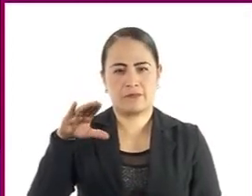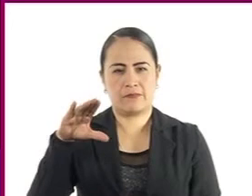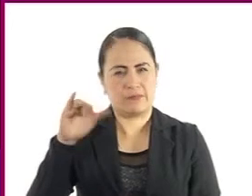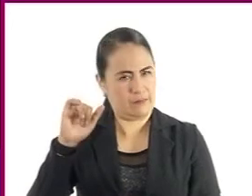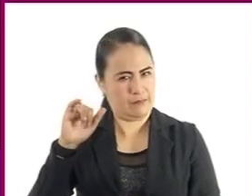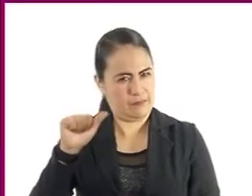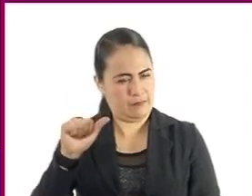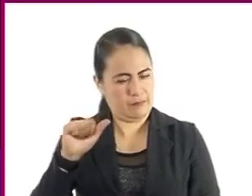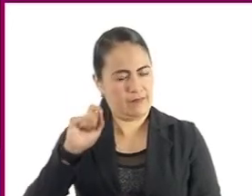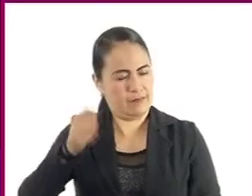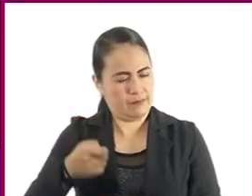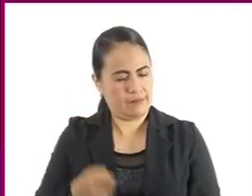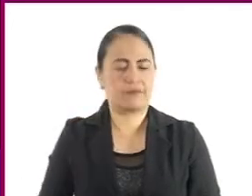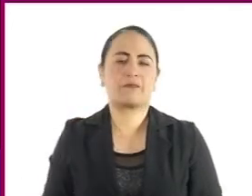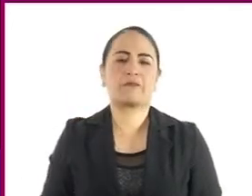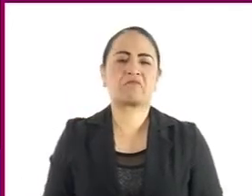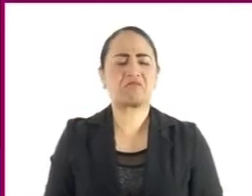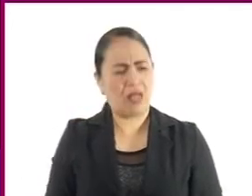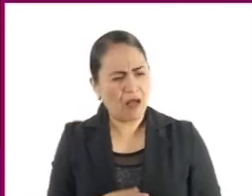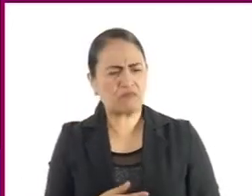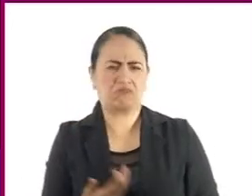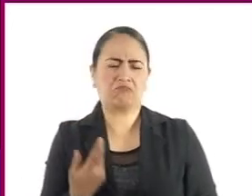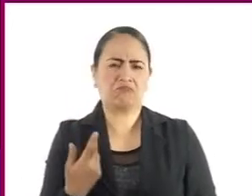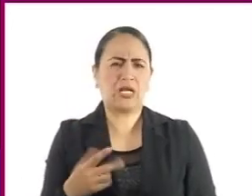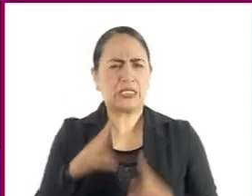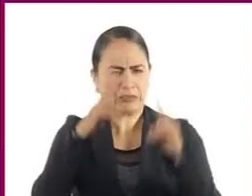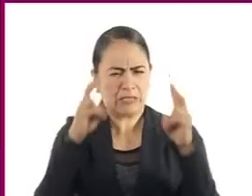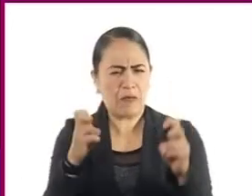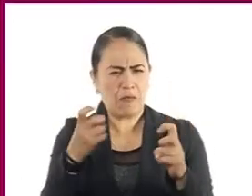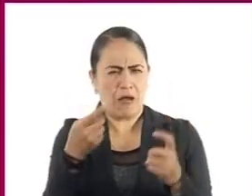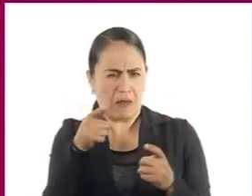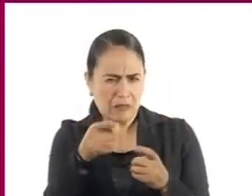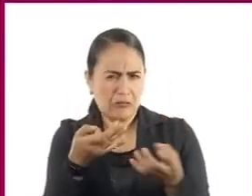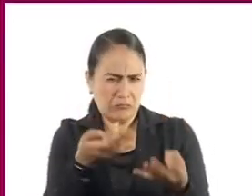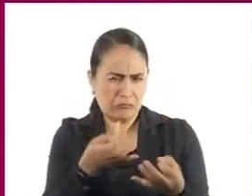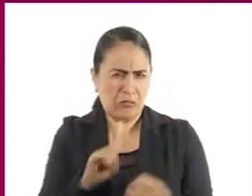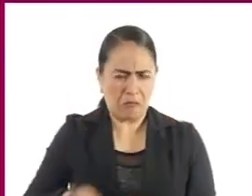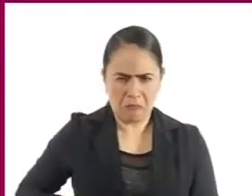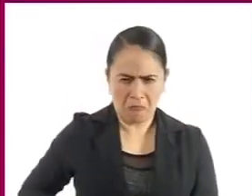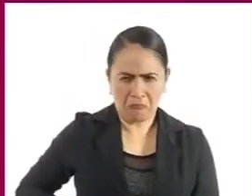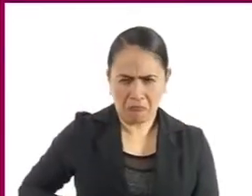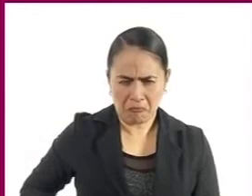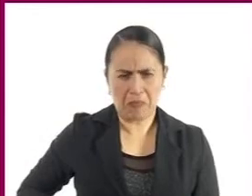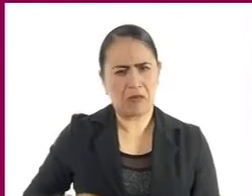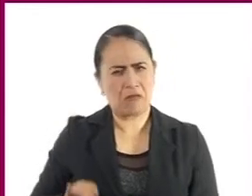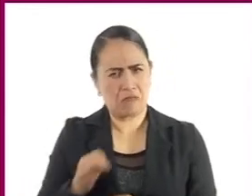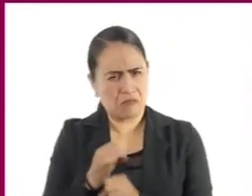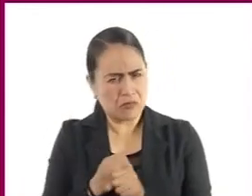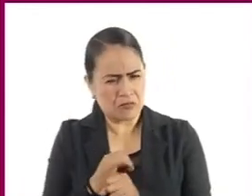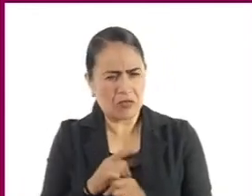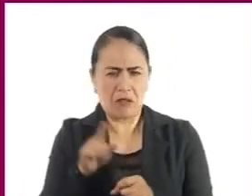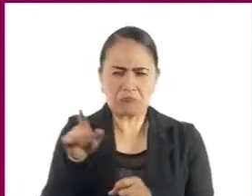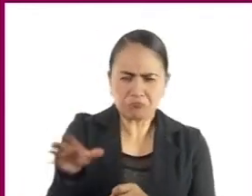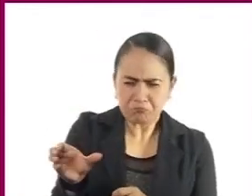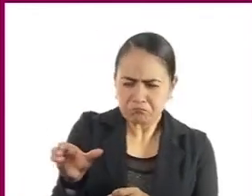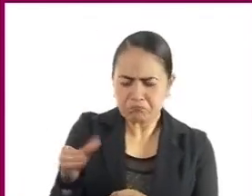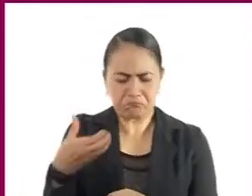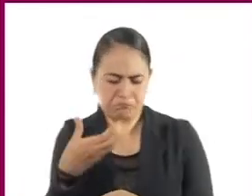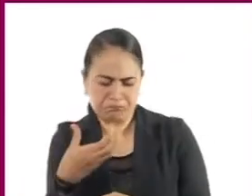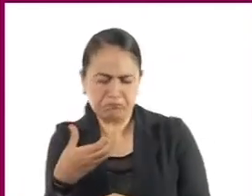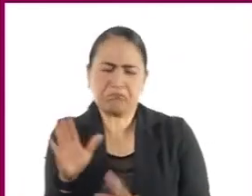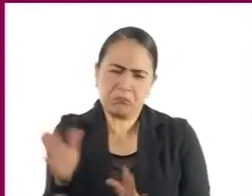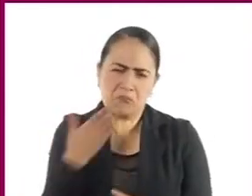adecuado, es decir, pertinente de acuerdo a su necesidad. Recordemos entonces que un documento pertinente sirve a